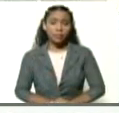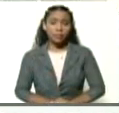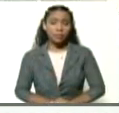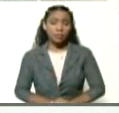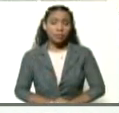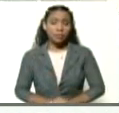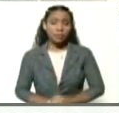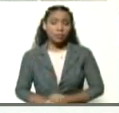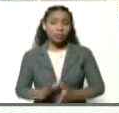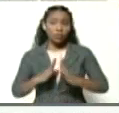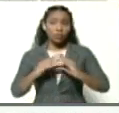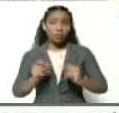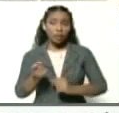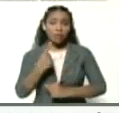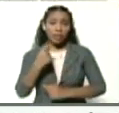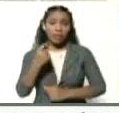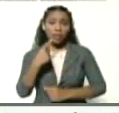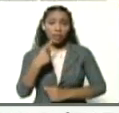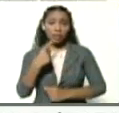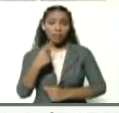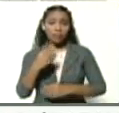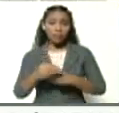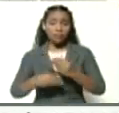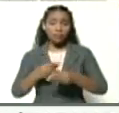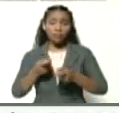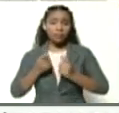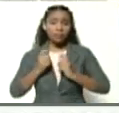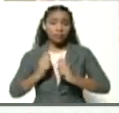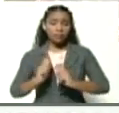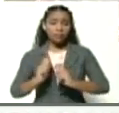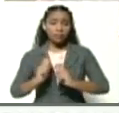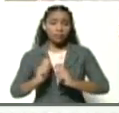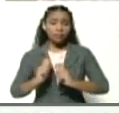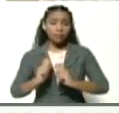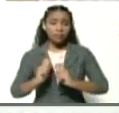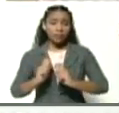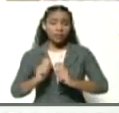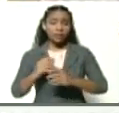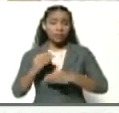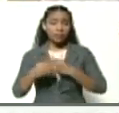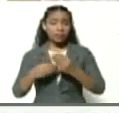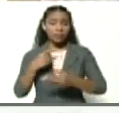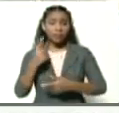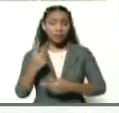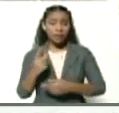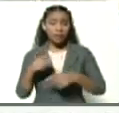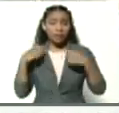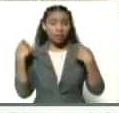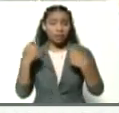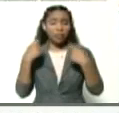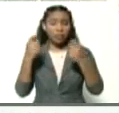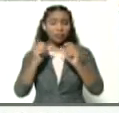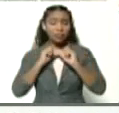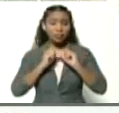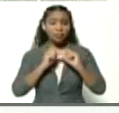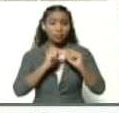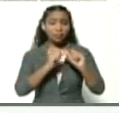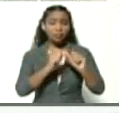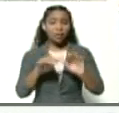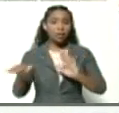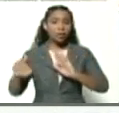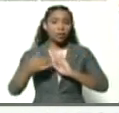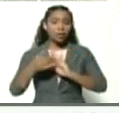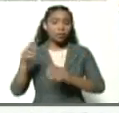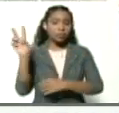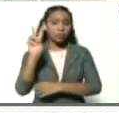Todas las medicinas, siempre lo muestro, los 5 tratamientos. Son lo que nos dice el New York Times, su campaña permanente contra